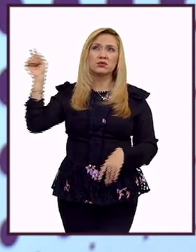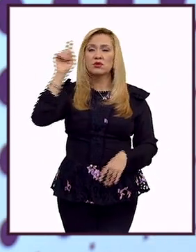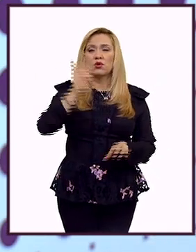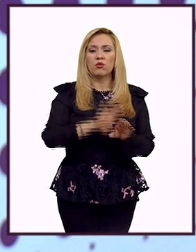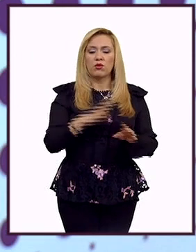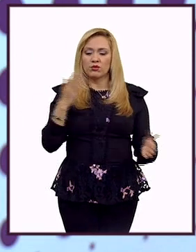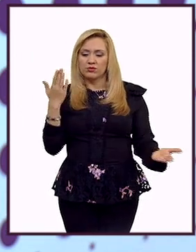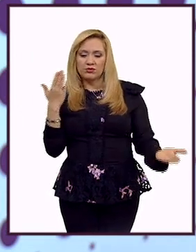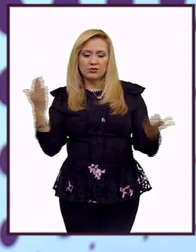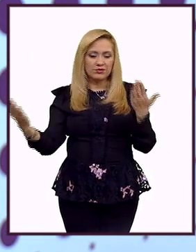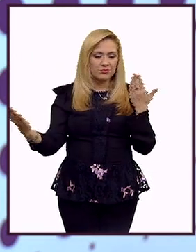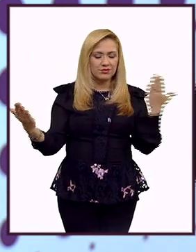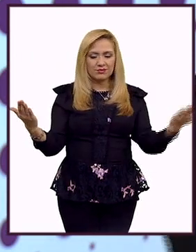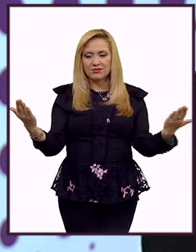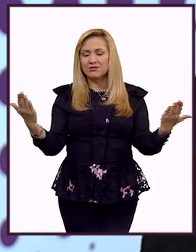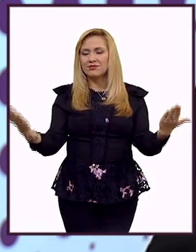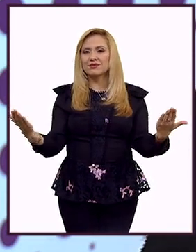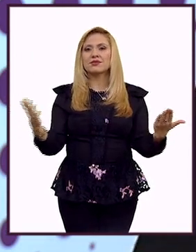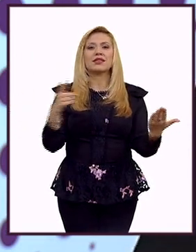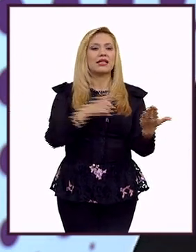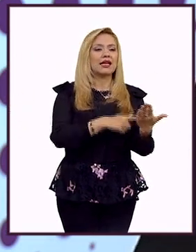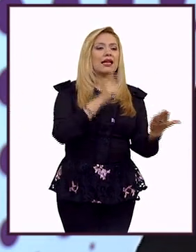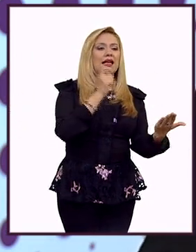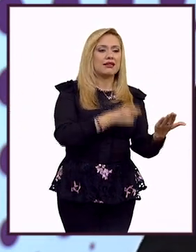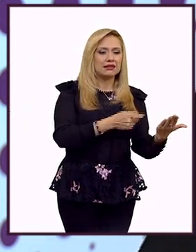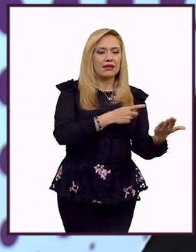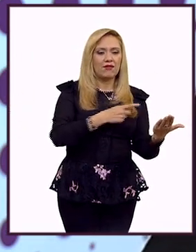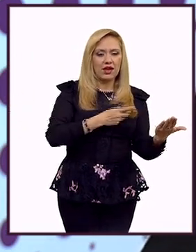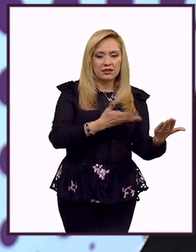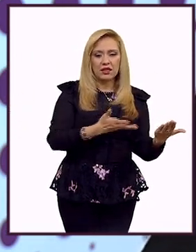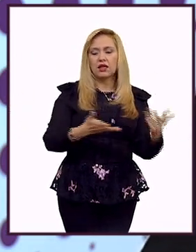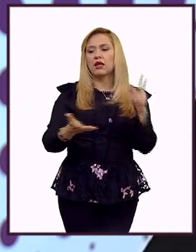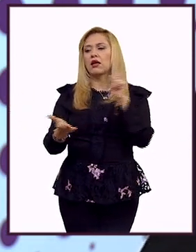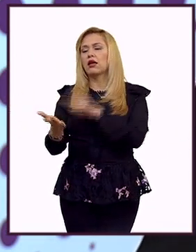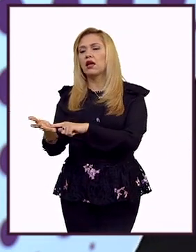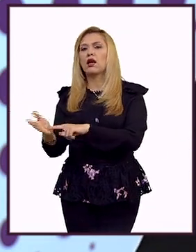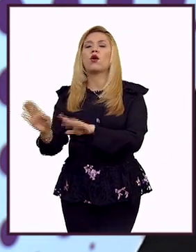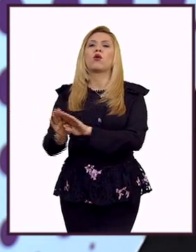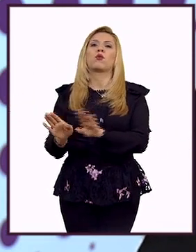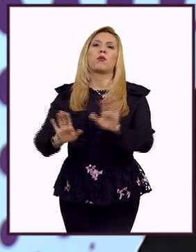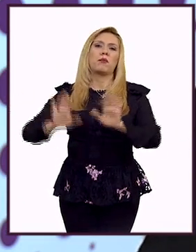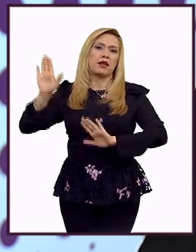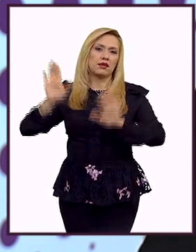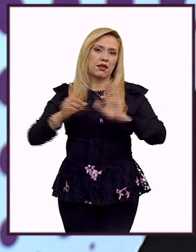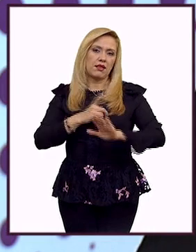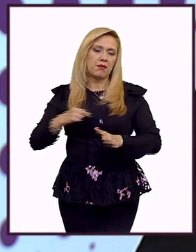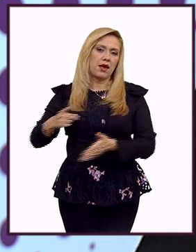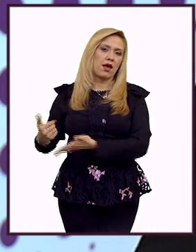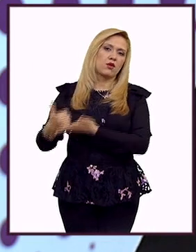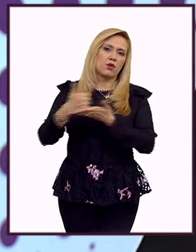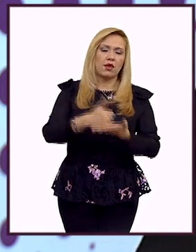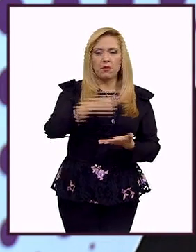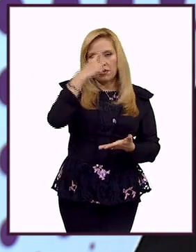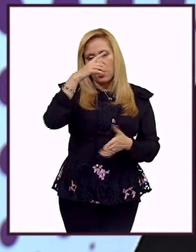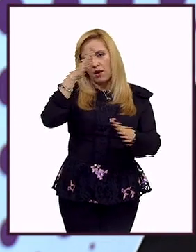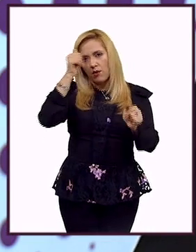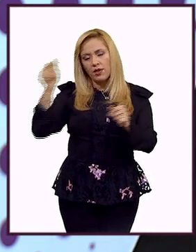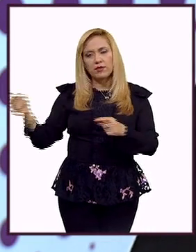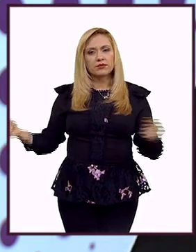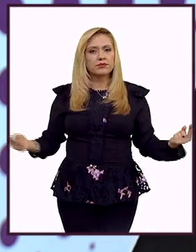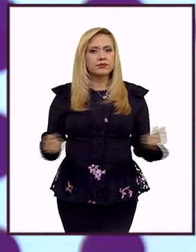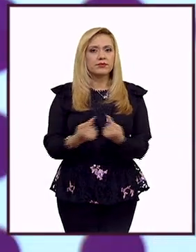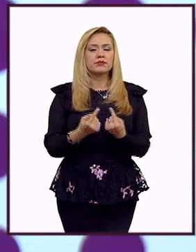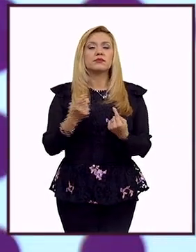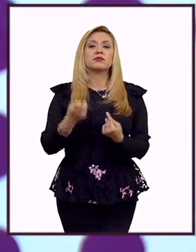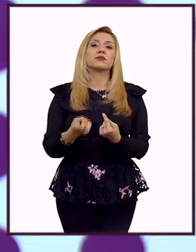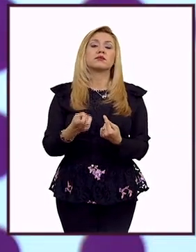cómo se puede, qué hay que hacer en los territorios y los mecanismos de participación deberían ayudar para llegar a acuerdos, ¿no? Y en